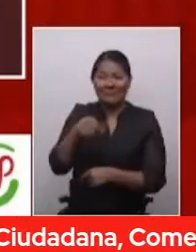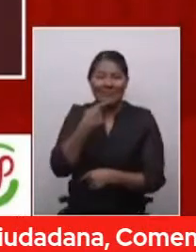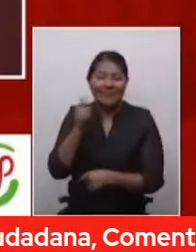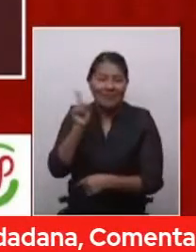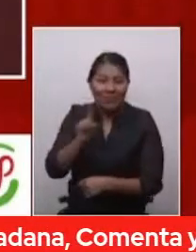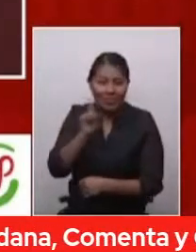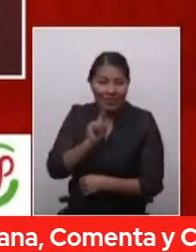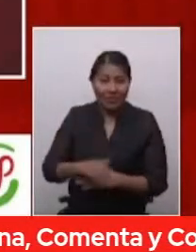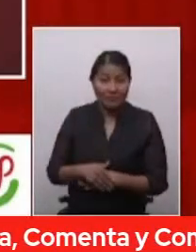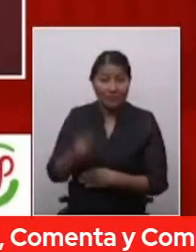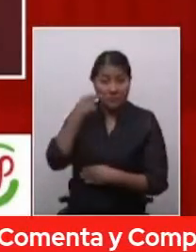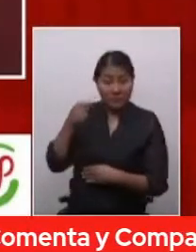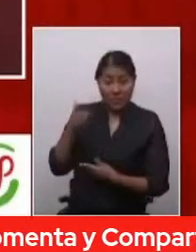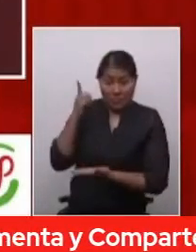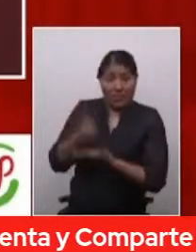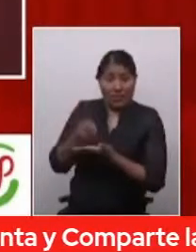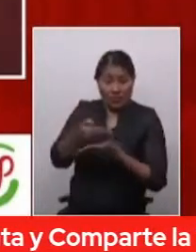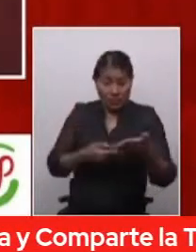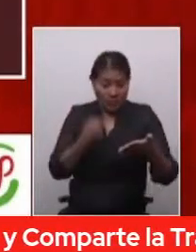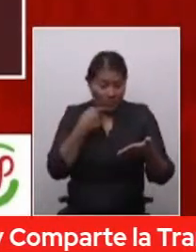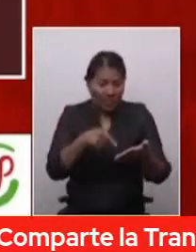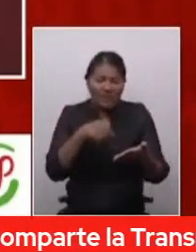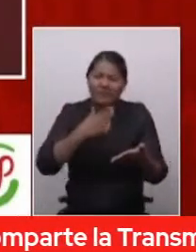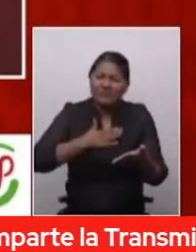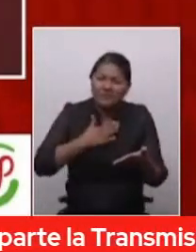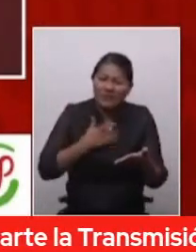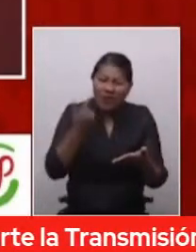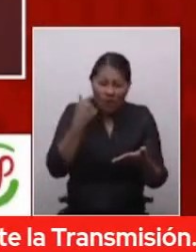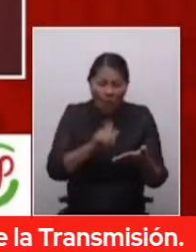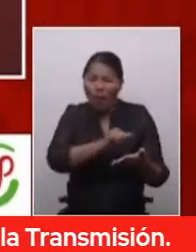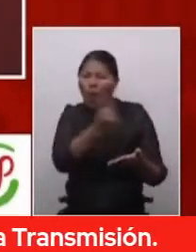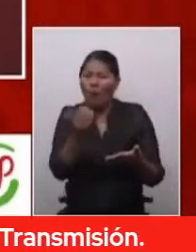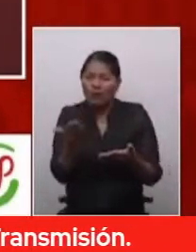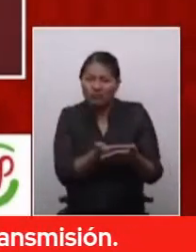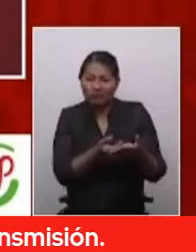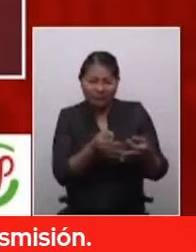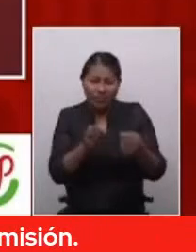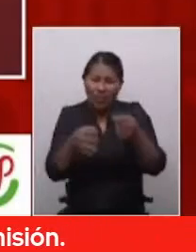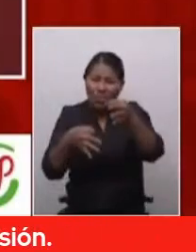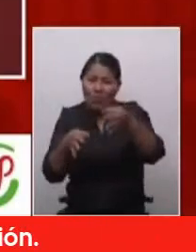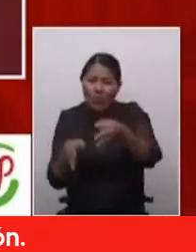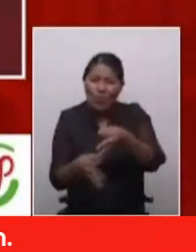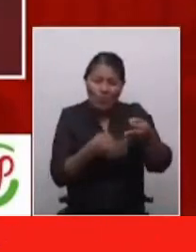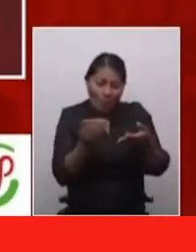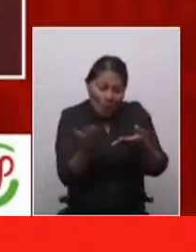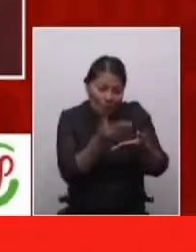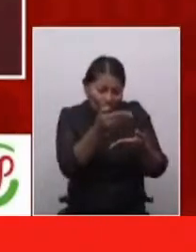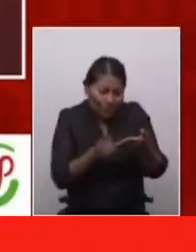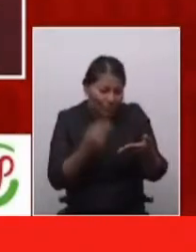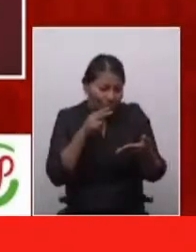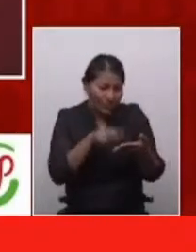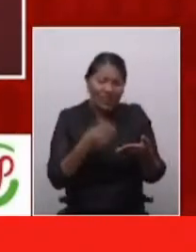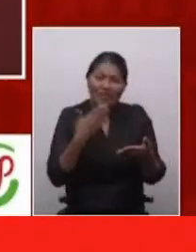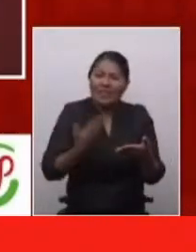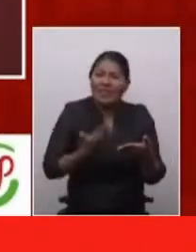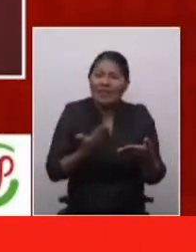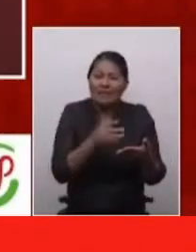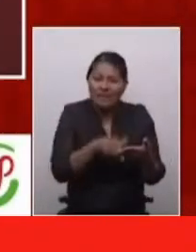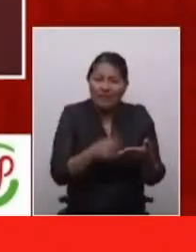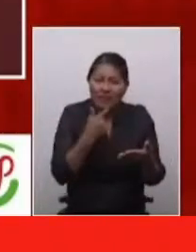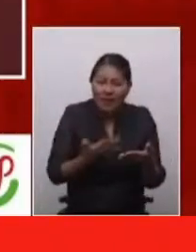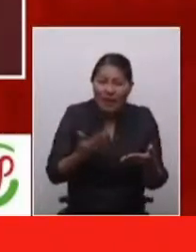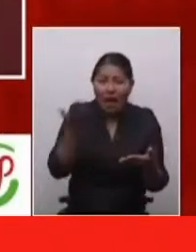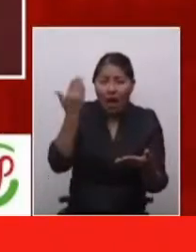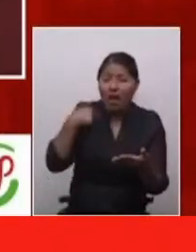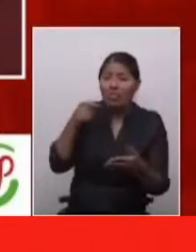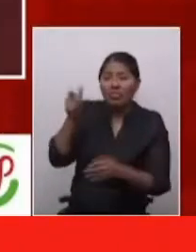hacen creer que tiene que ver con una manifestación. Otro documento, observen, es otro. Una manifestación en donde